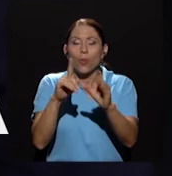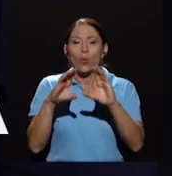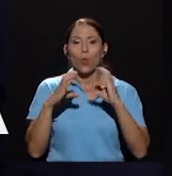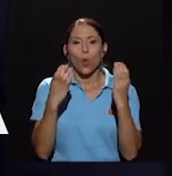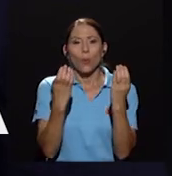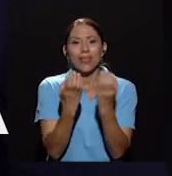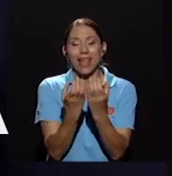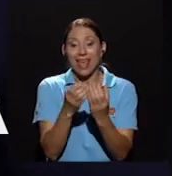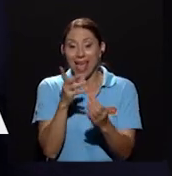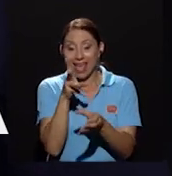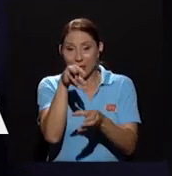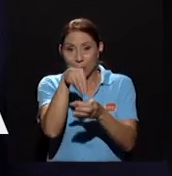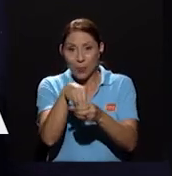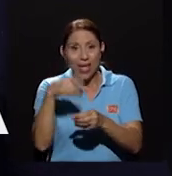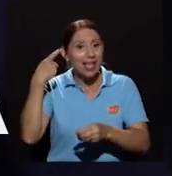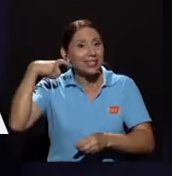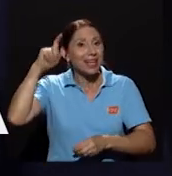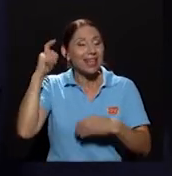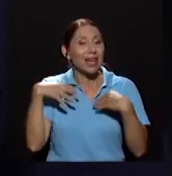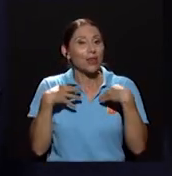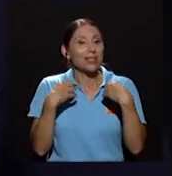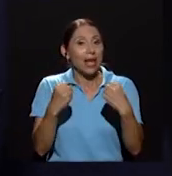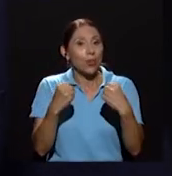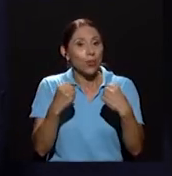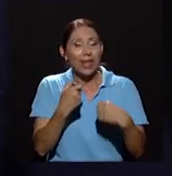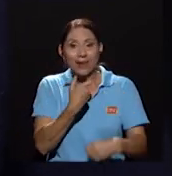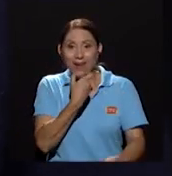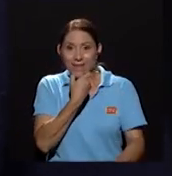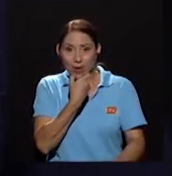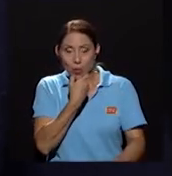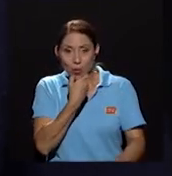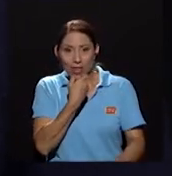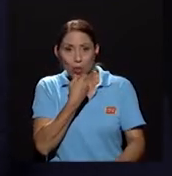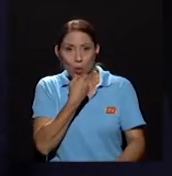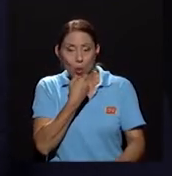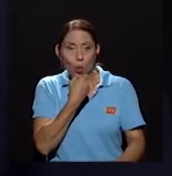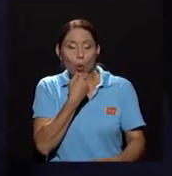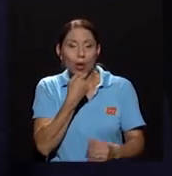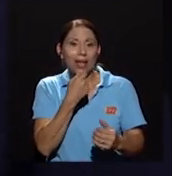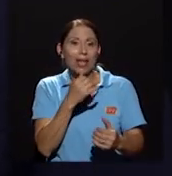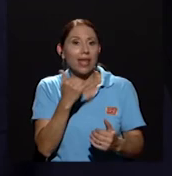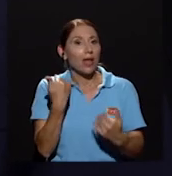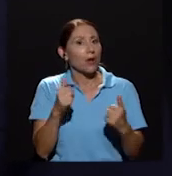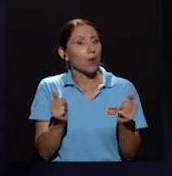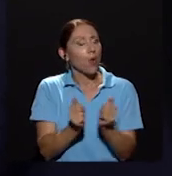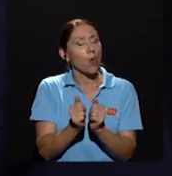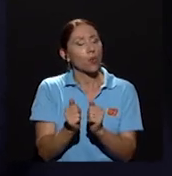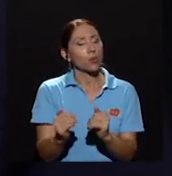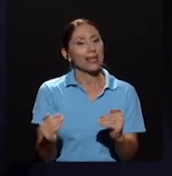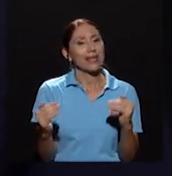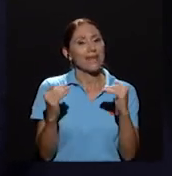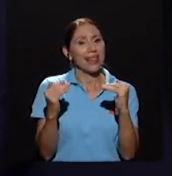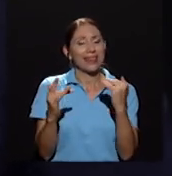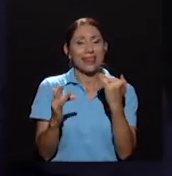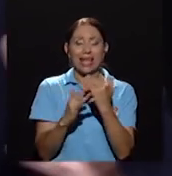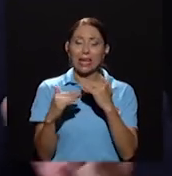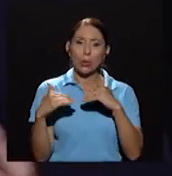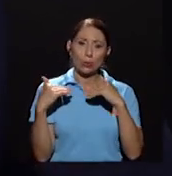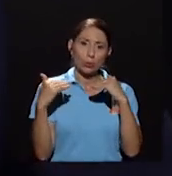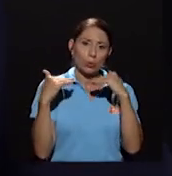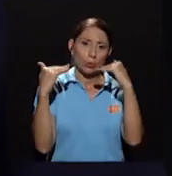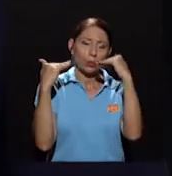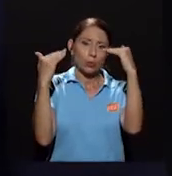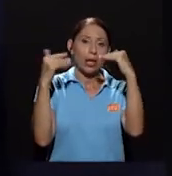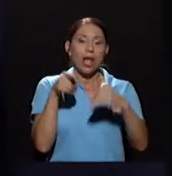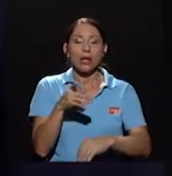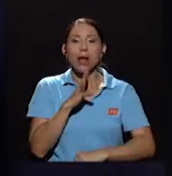el secretario de salud del reino unido que con un altísimo nivel técnico también expuso una serie